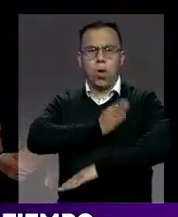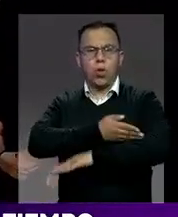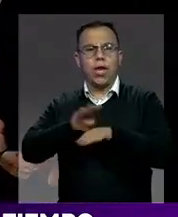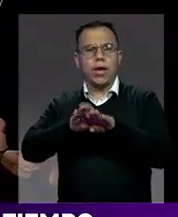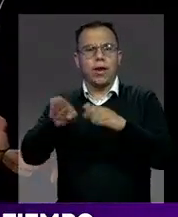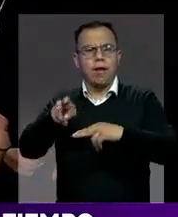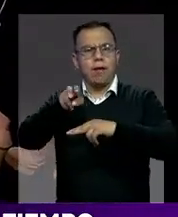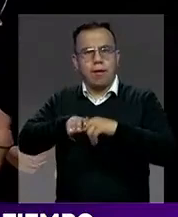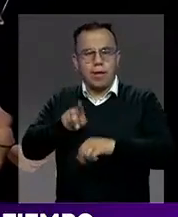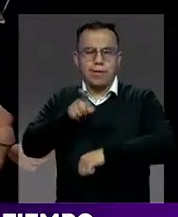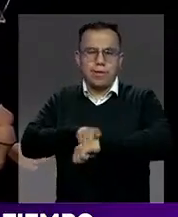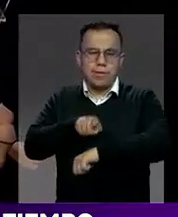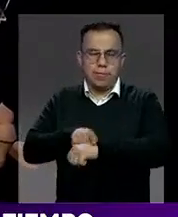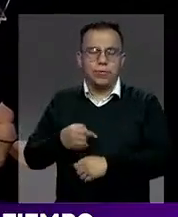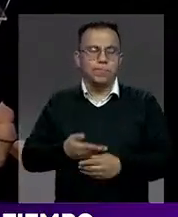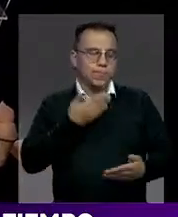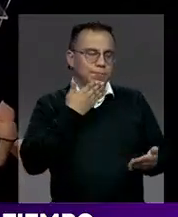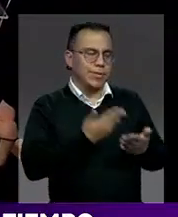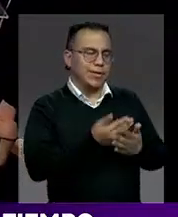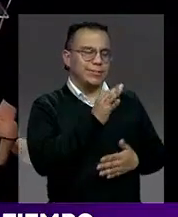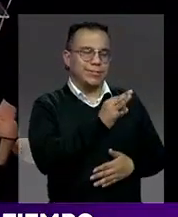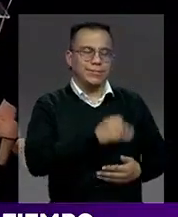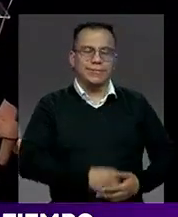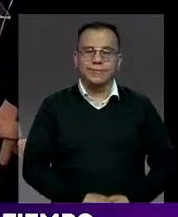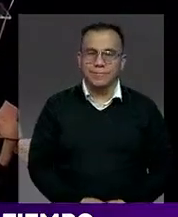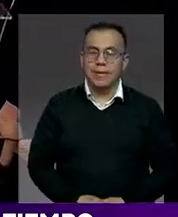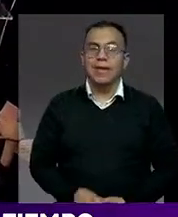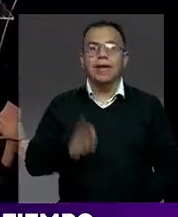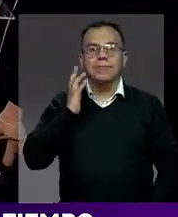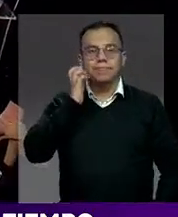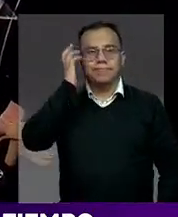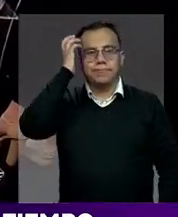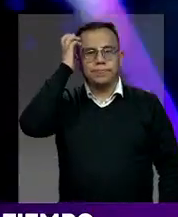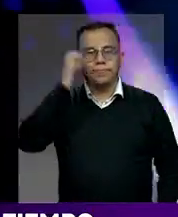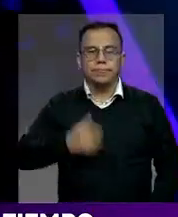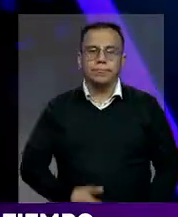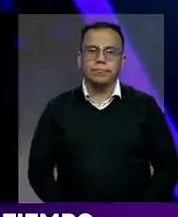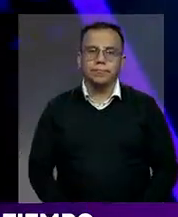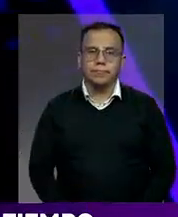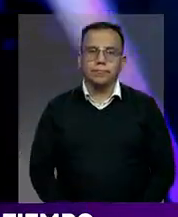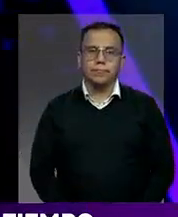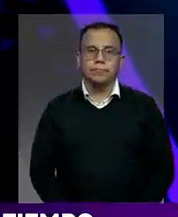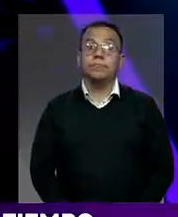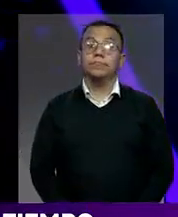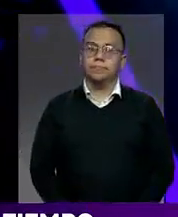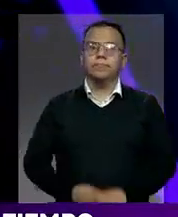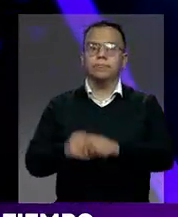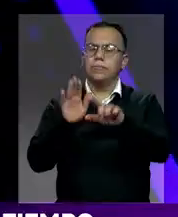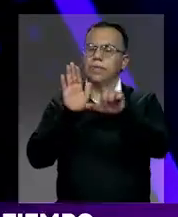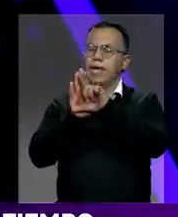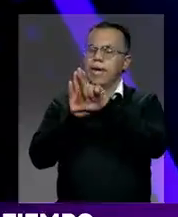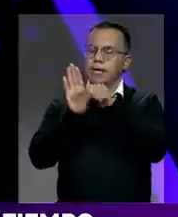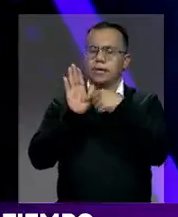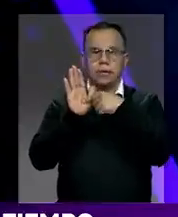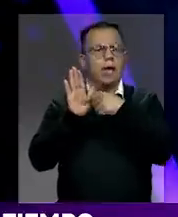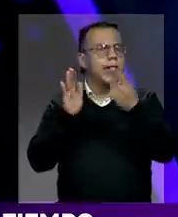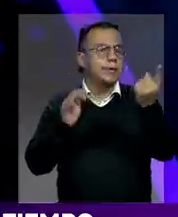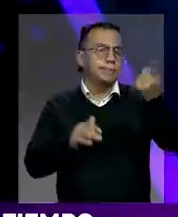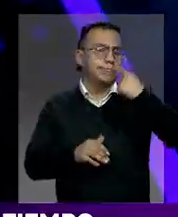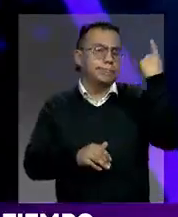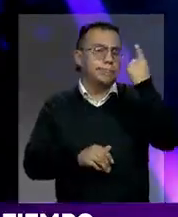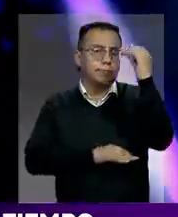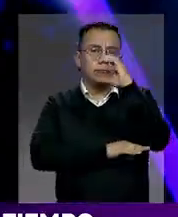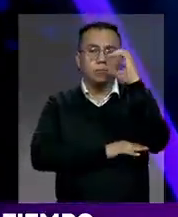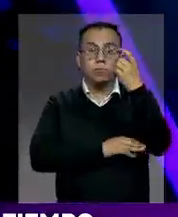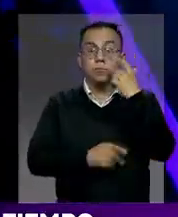los problemas que tuvo en su momento gracias candidatos finalmente sergio fajardo si tenemos una ley y como pasa habitualmente en colombia